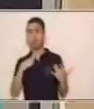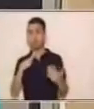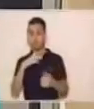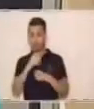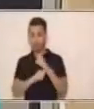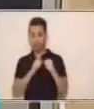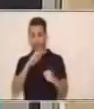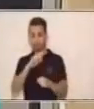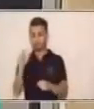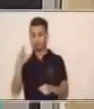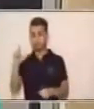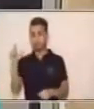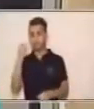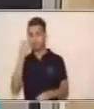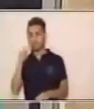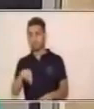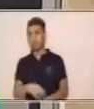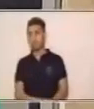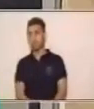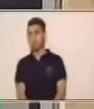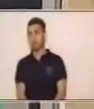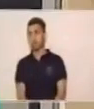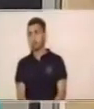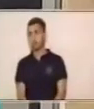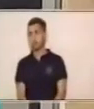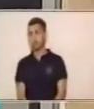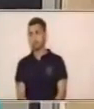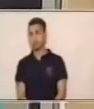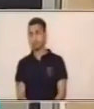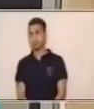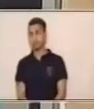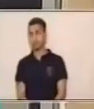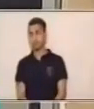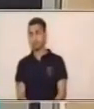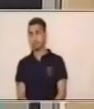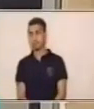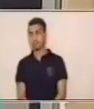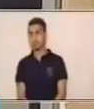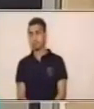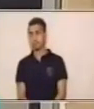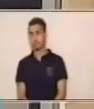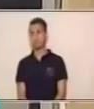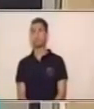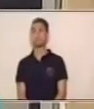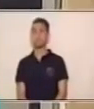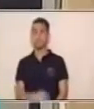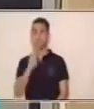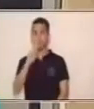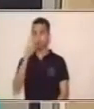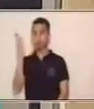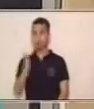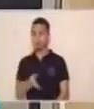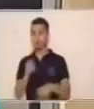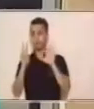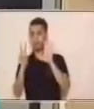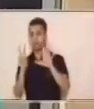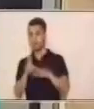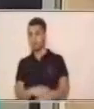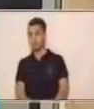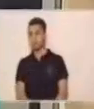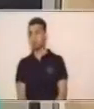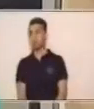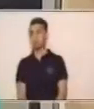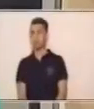letra B. Muy bien. Vamos, le corresponde 2 séptimos. Y acá